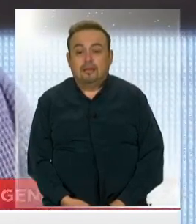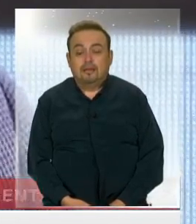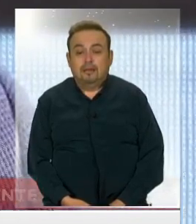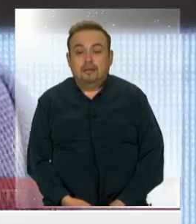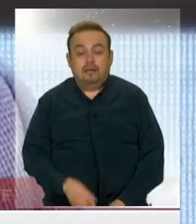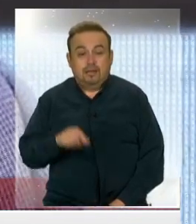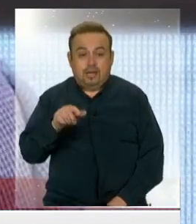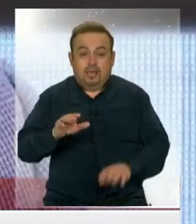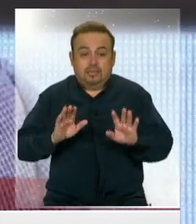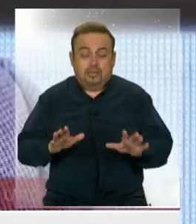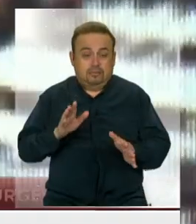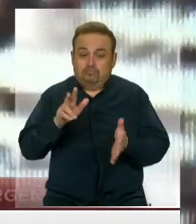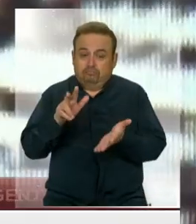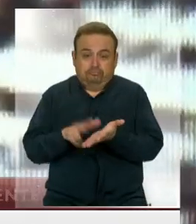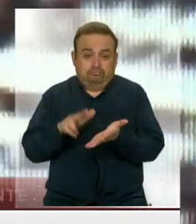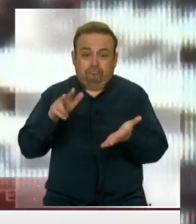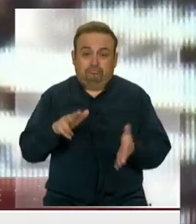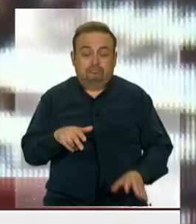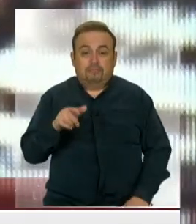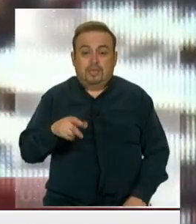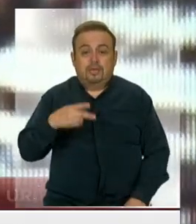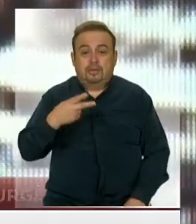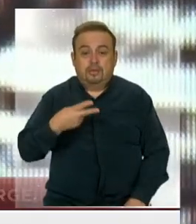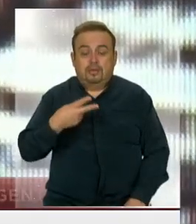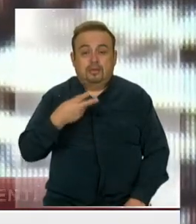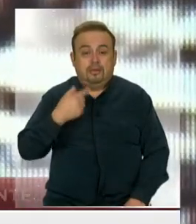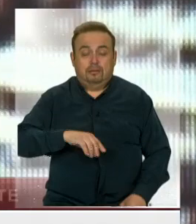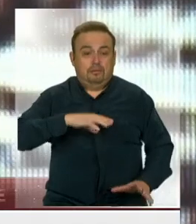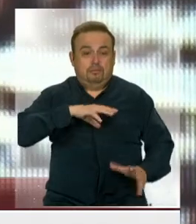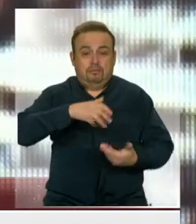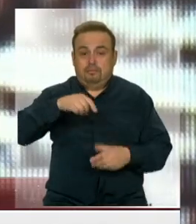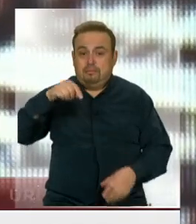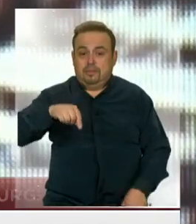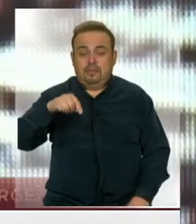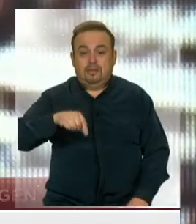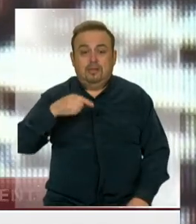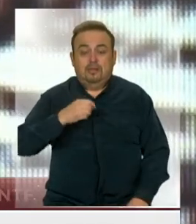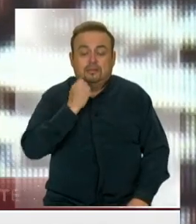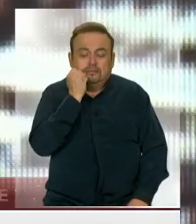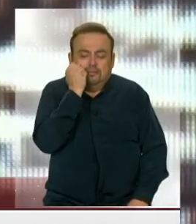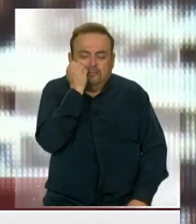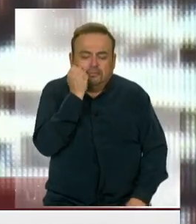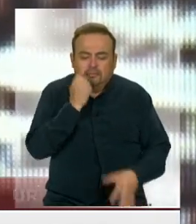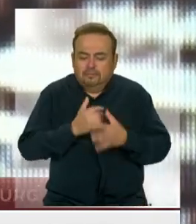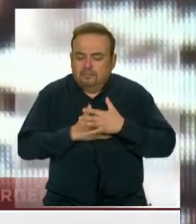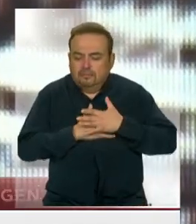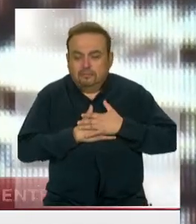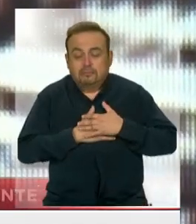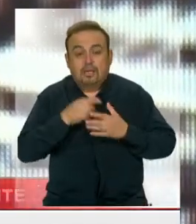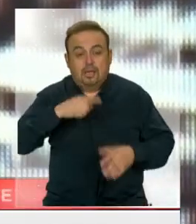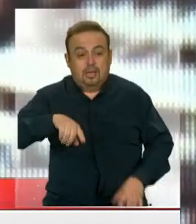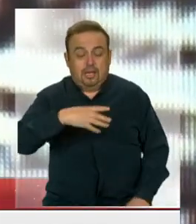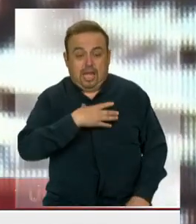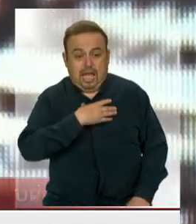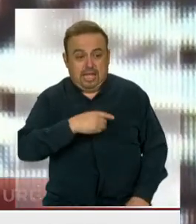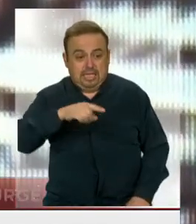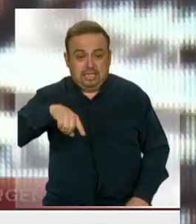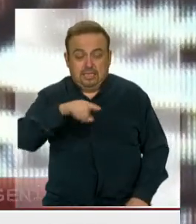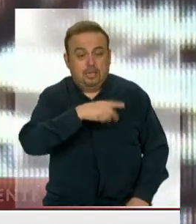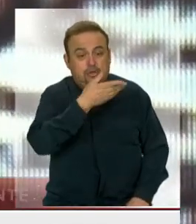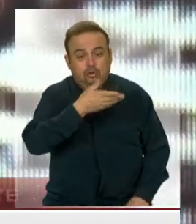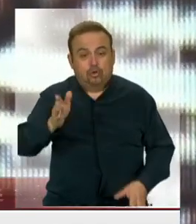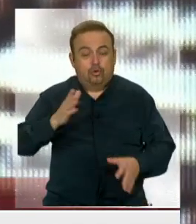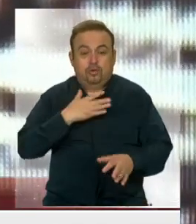Es así, confirmado entonces, una noticia que va a recorrer el mundo. Desde acá, el cariño inmenso a sus hijas, a todos sus